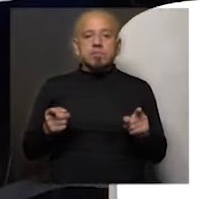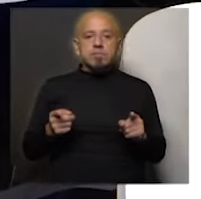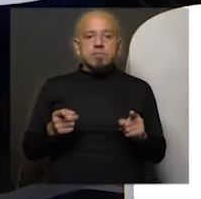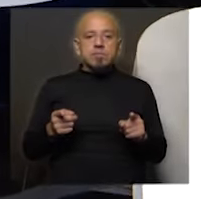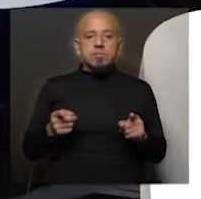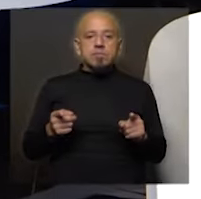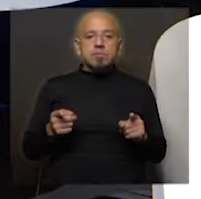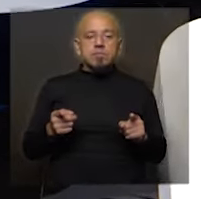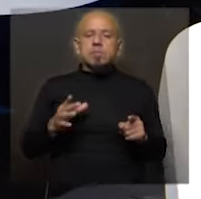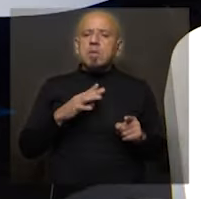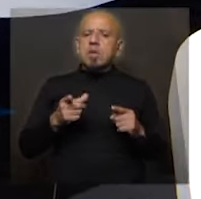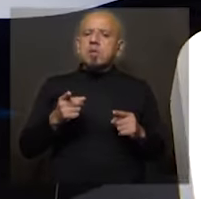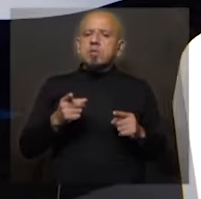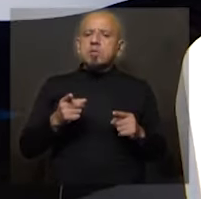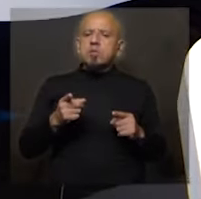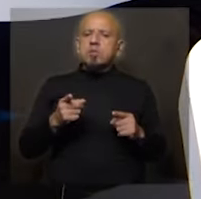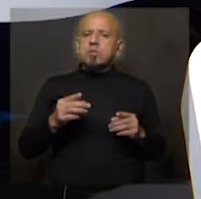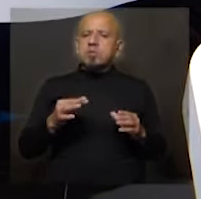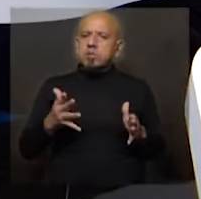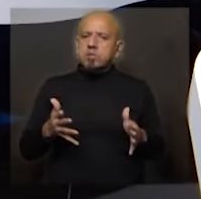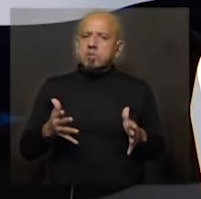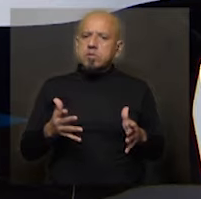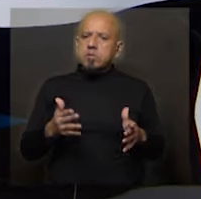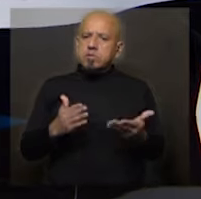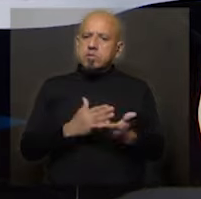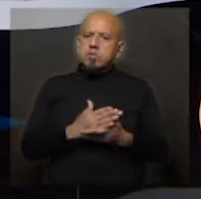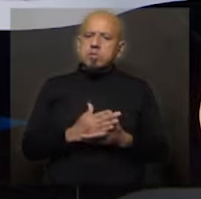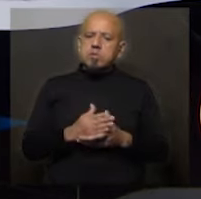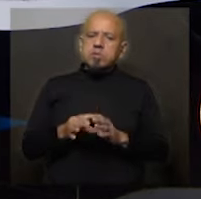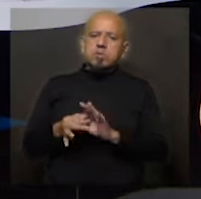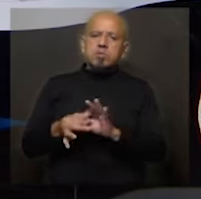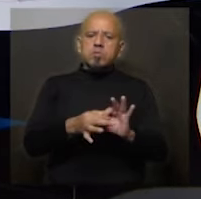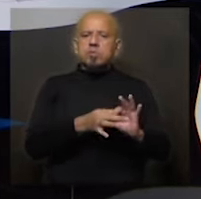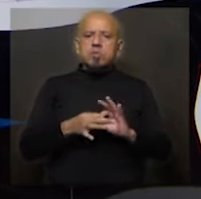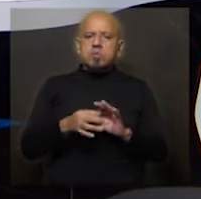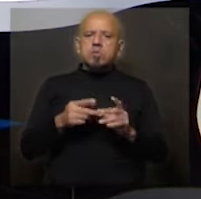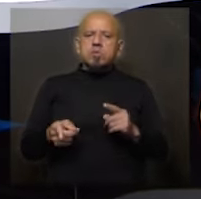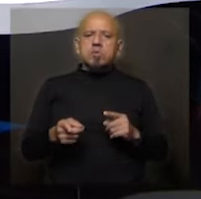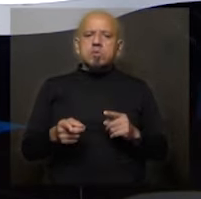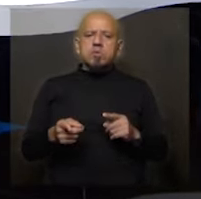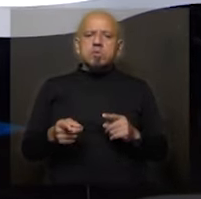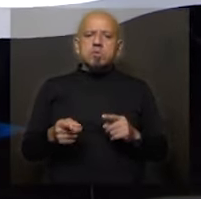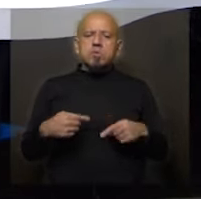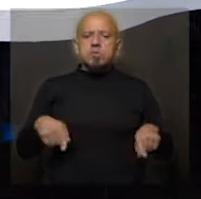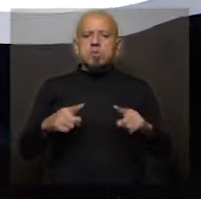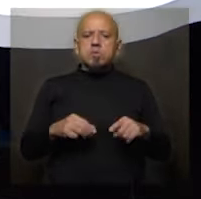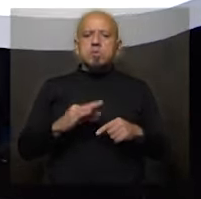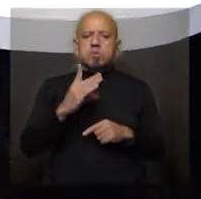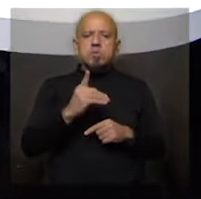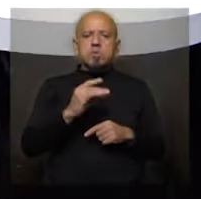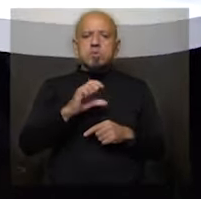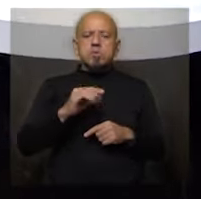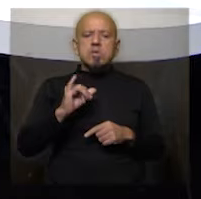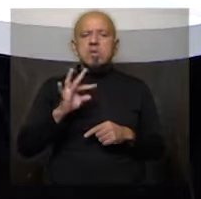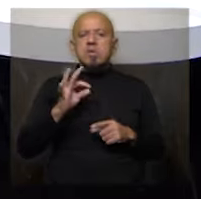sistema ahí hay un punto importante también marela Y es que vale siempre aclarar que la unidad de víctimas atienda Víctimas de todos los delitos Es cierto que hay un